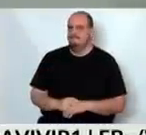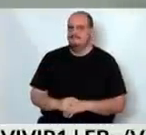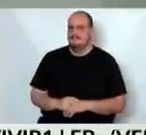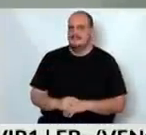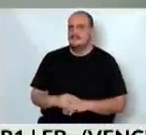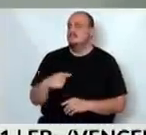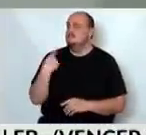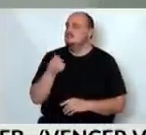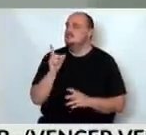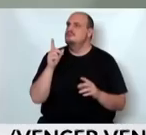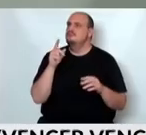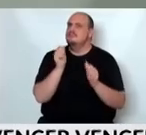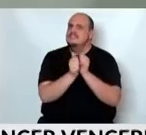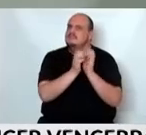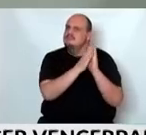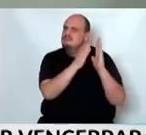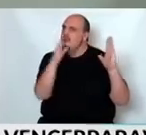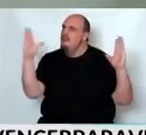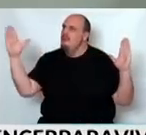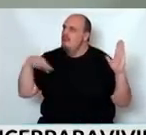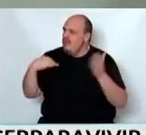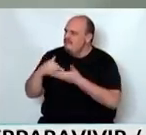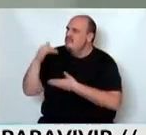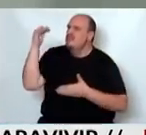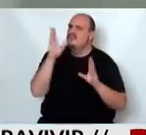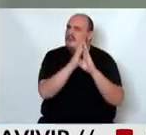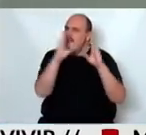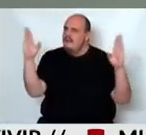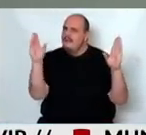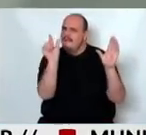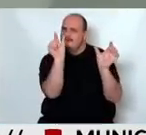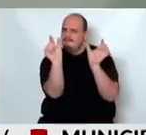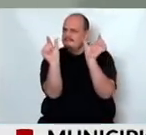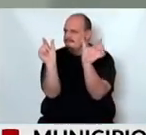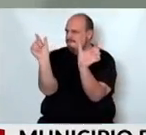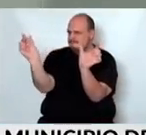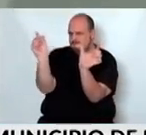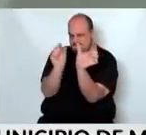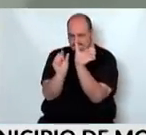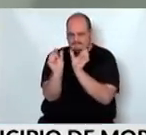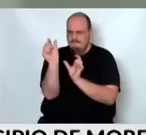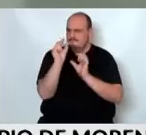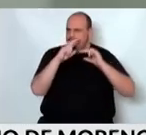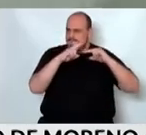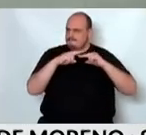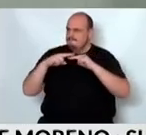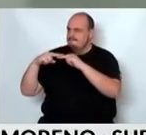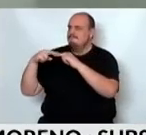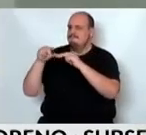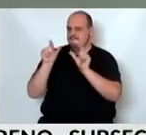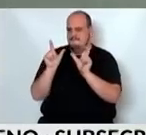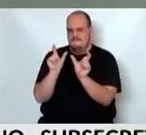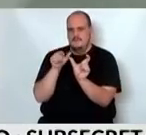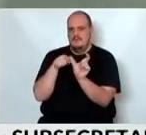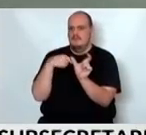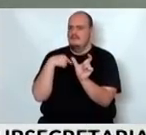pedacitos la historia de nuestra vida acompañando, hubo momentos que si lo hacías la edición y sí. Sacás, decías, hemos